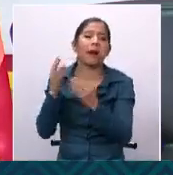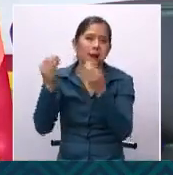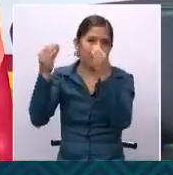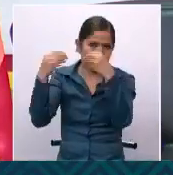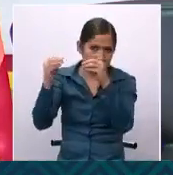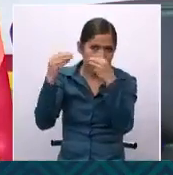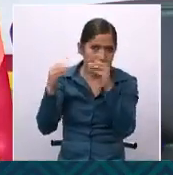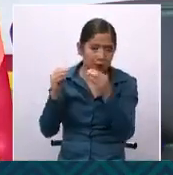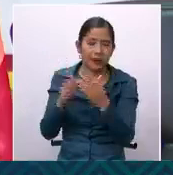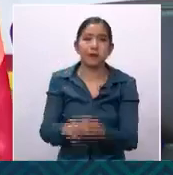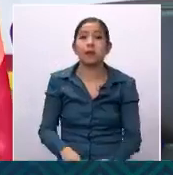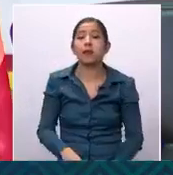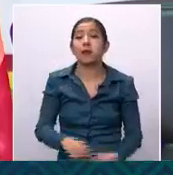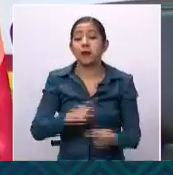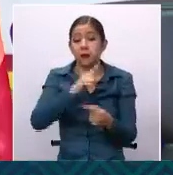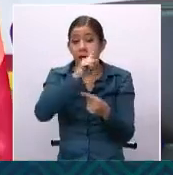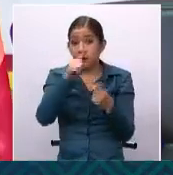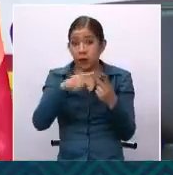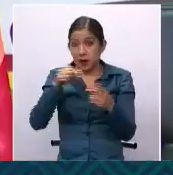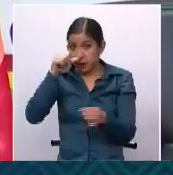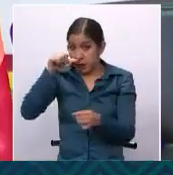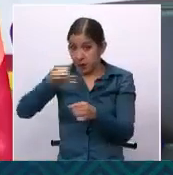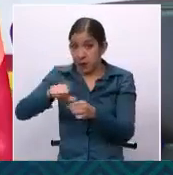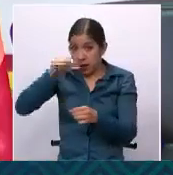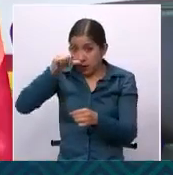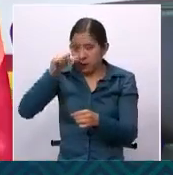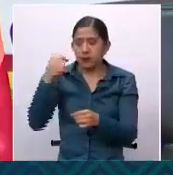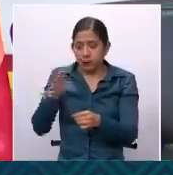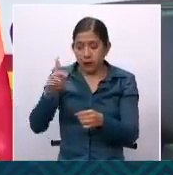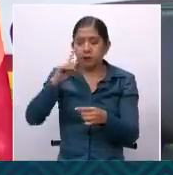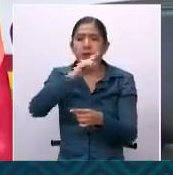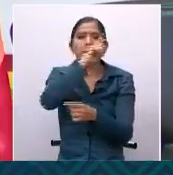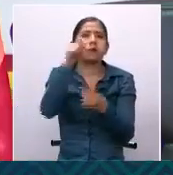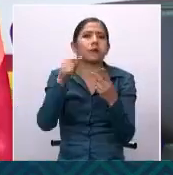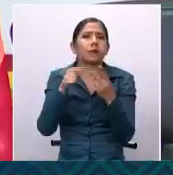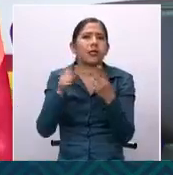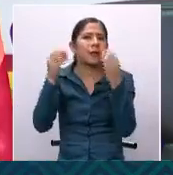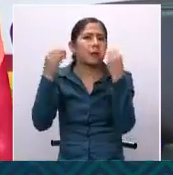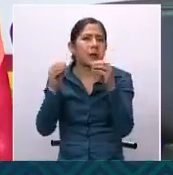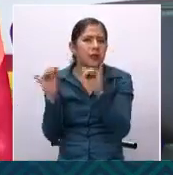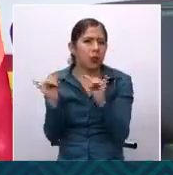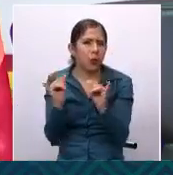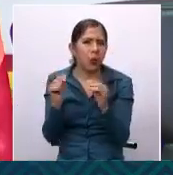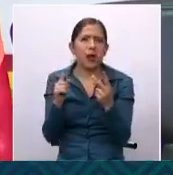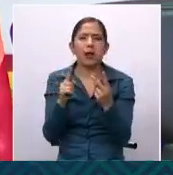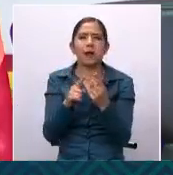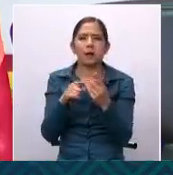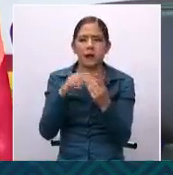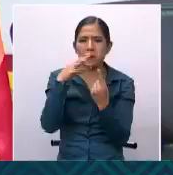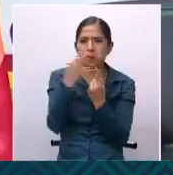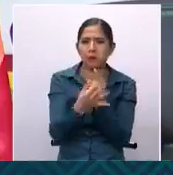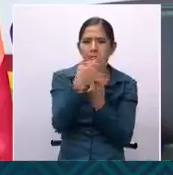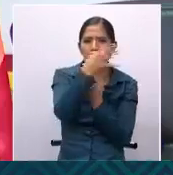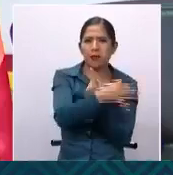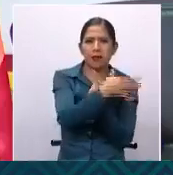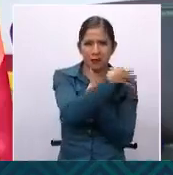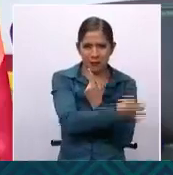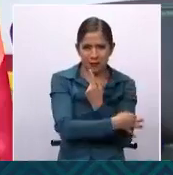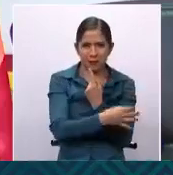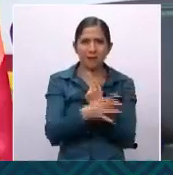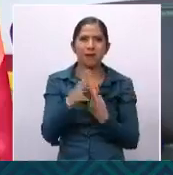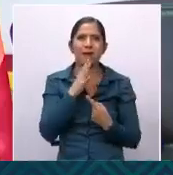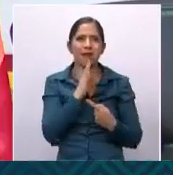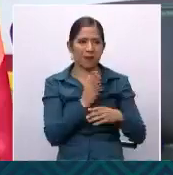nuestros principales clientes. Además del gas, al Mercosur le estamos vendiendo también las bananas, ¿no? Que como le decía, en